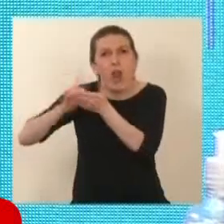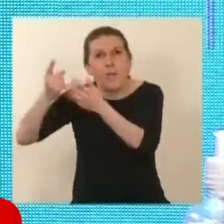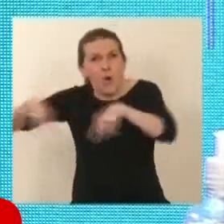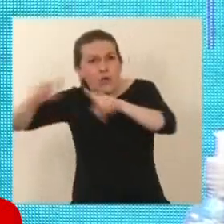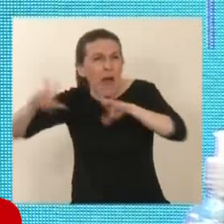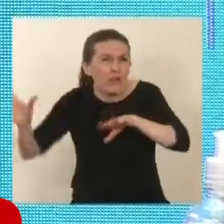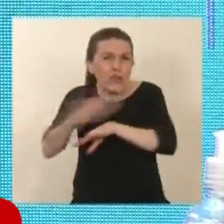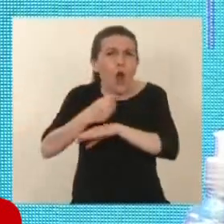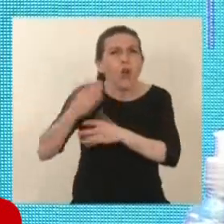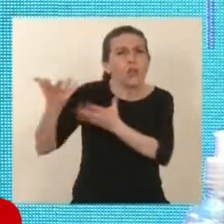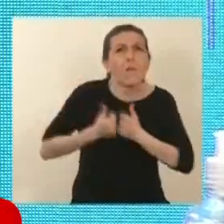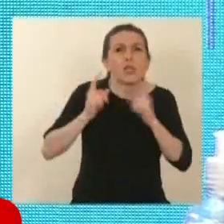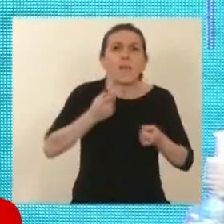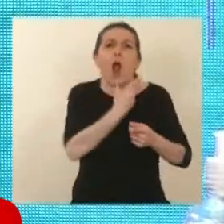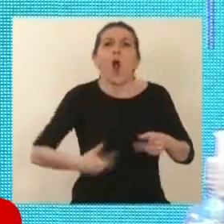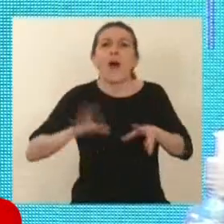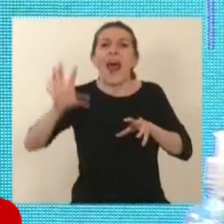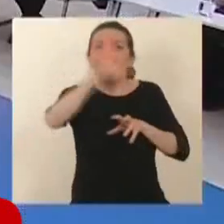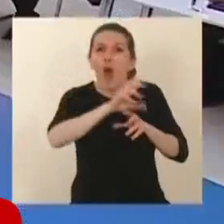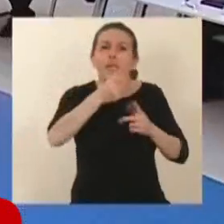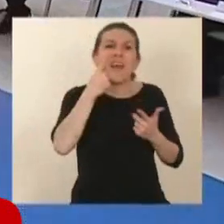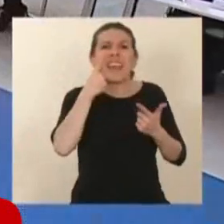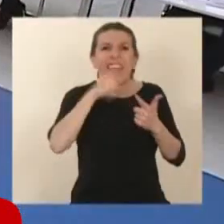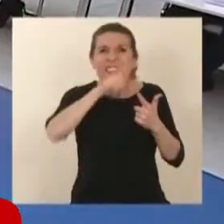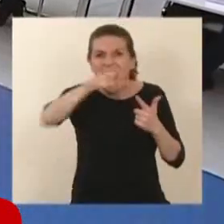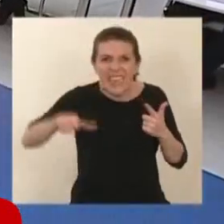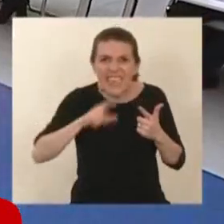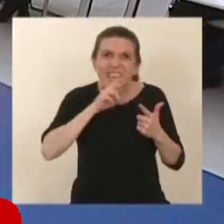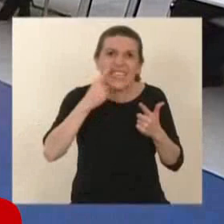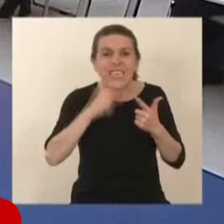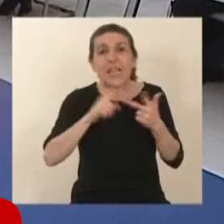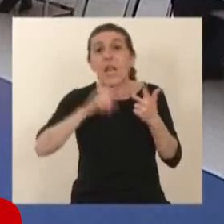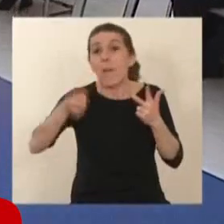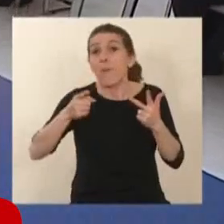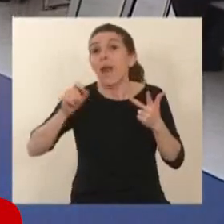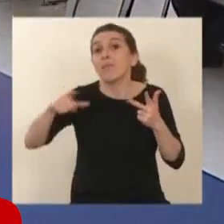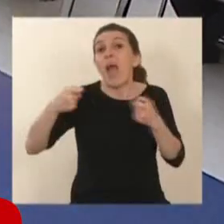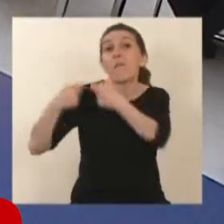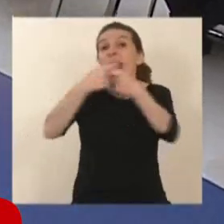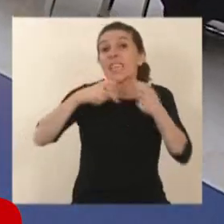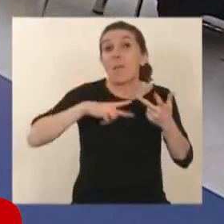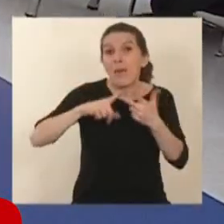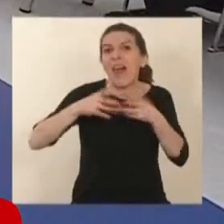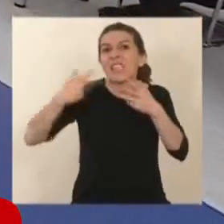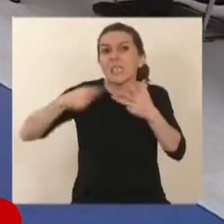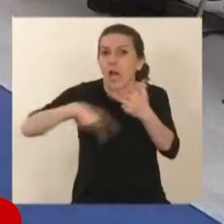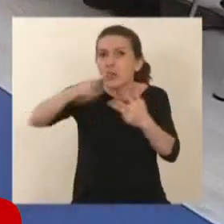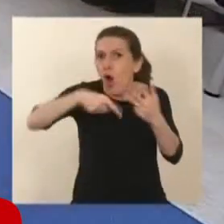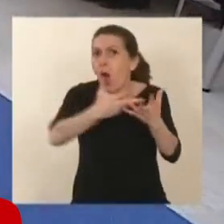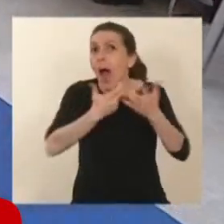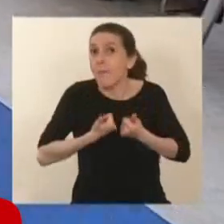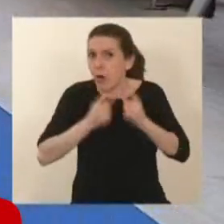aquí presentes, gobernadoras y gobernadores, intendentes, intendentas, el sector privado y los sindicatos.